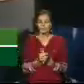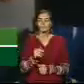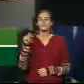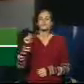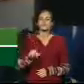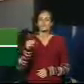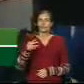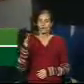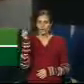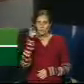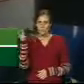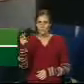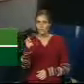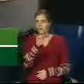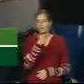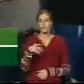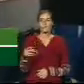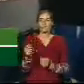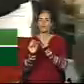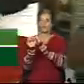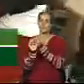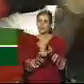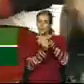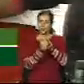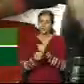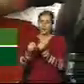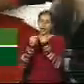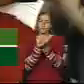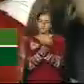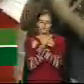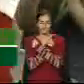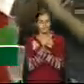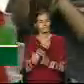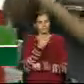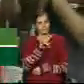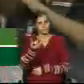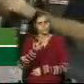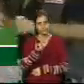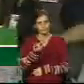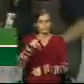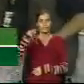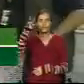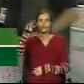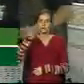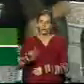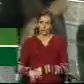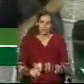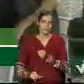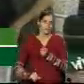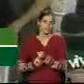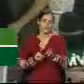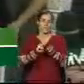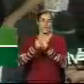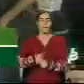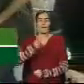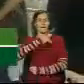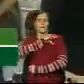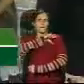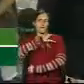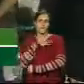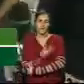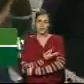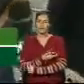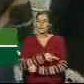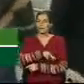Aquí está el pueblo del Delta, que lo ama, que lo quiere y que cada día respalda con mayor fuerza a